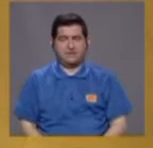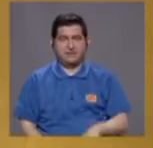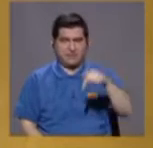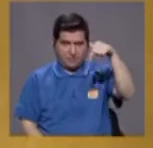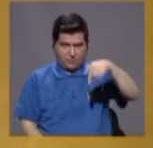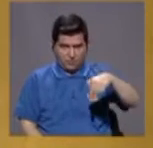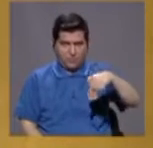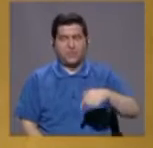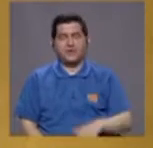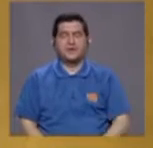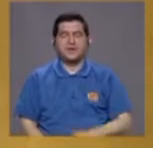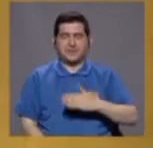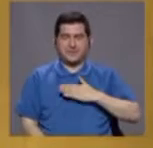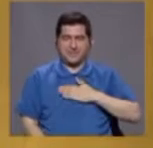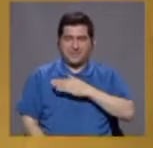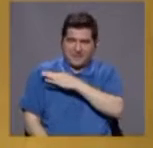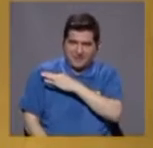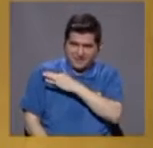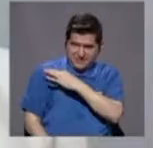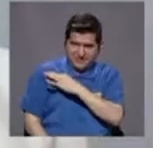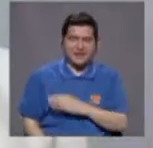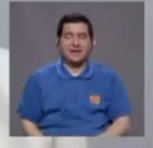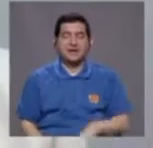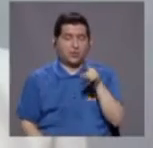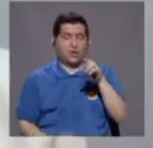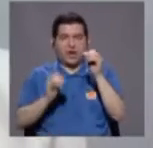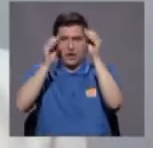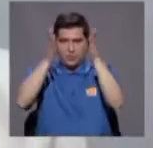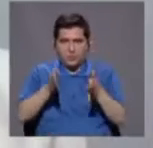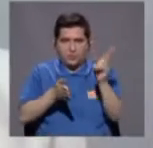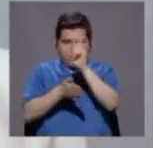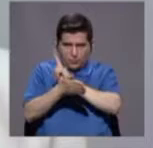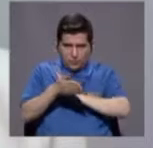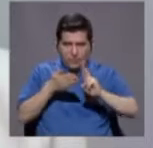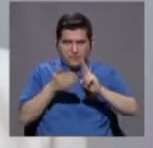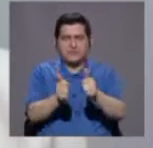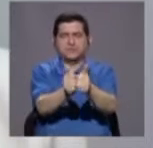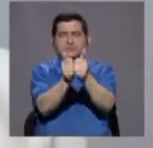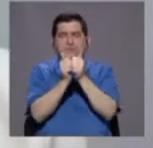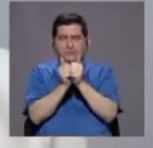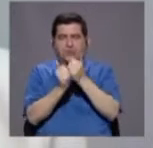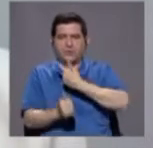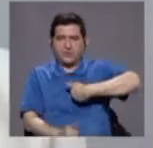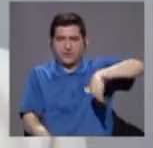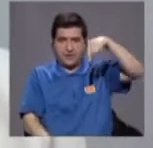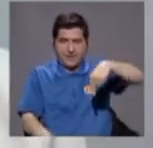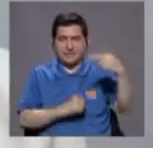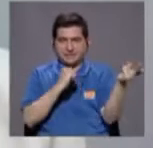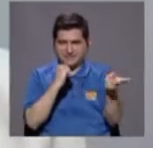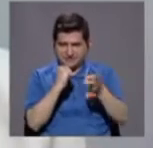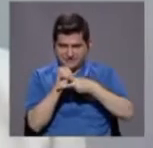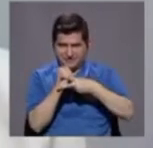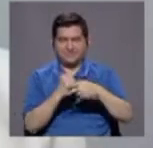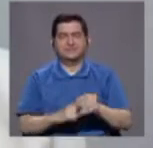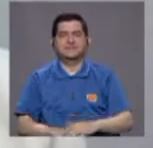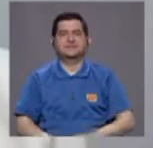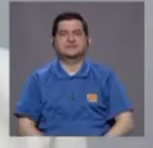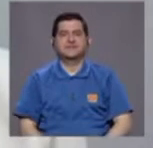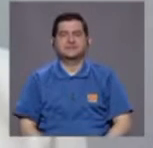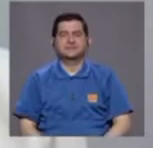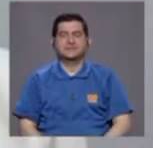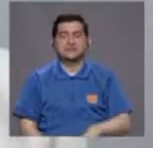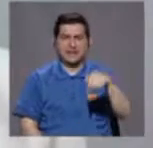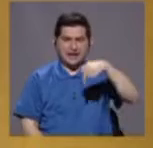don Iván Molina, el catedrático universitario que nos acompaña en esta ocasión